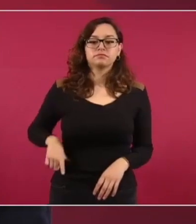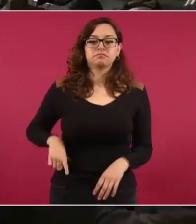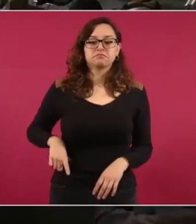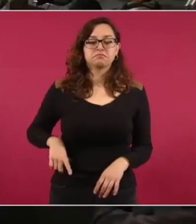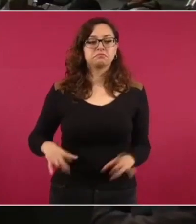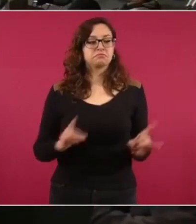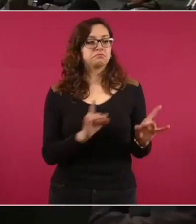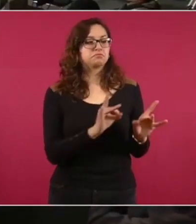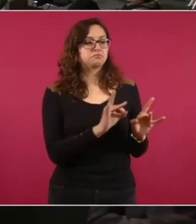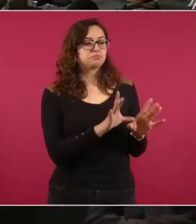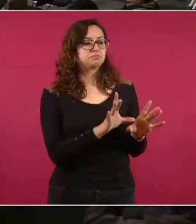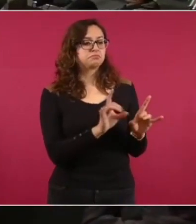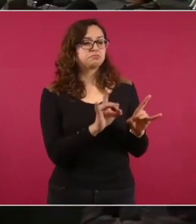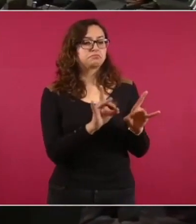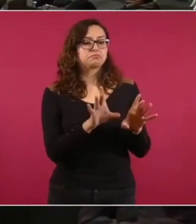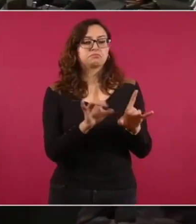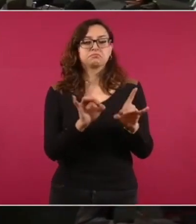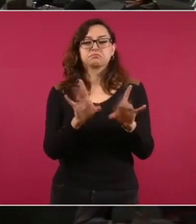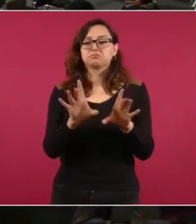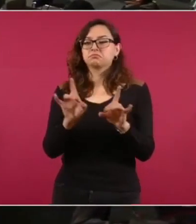actuaban